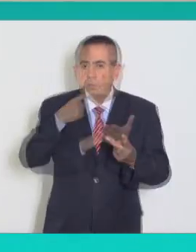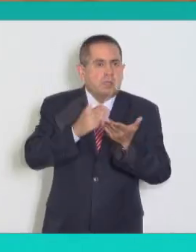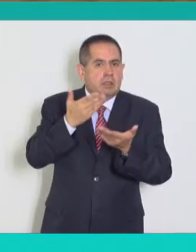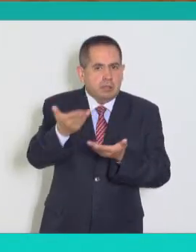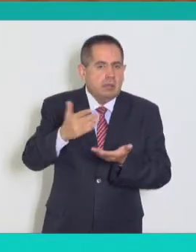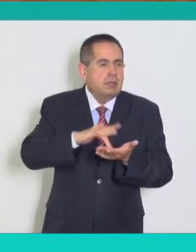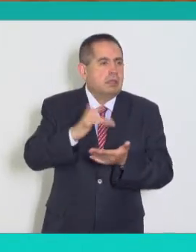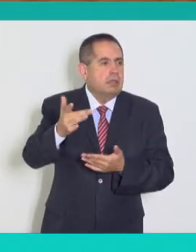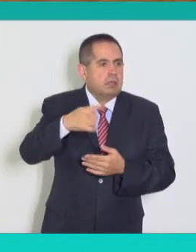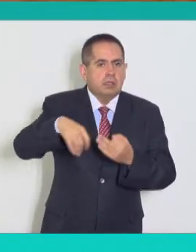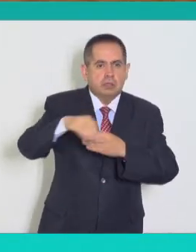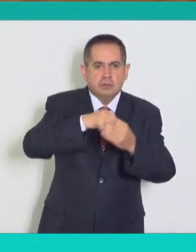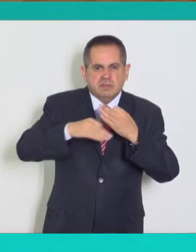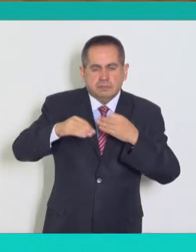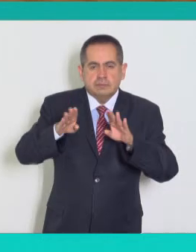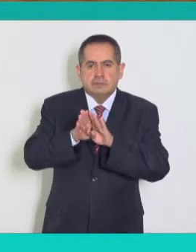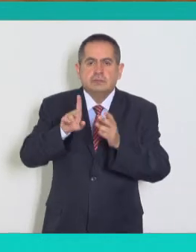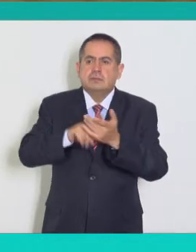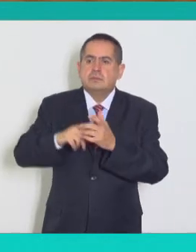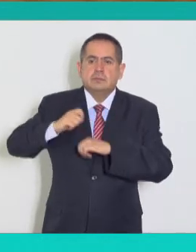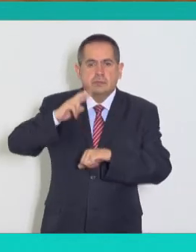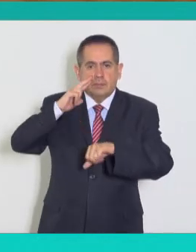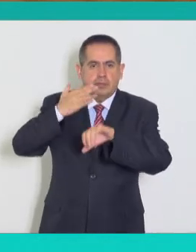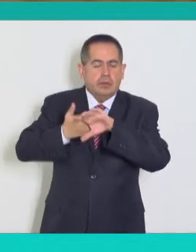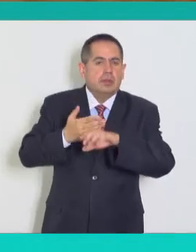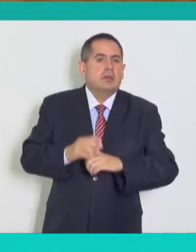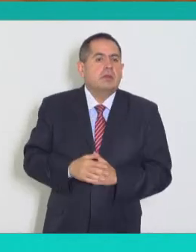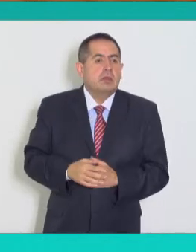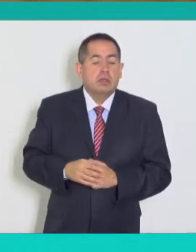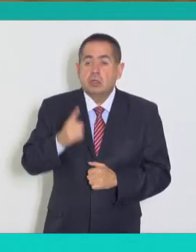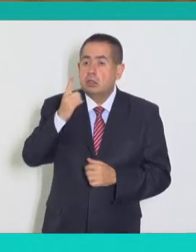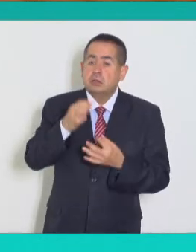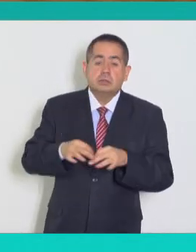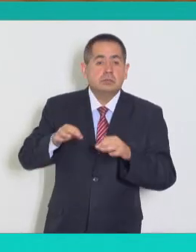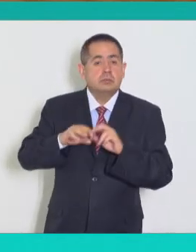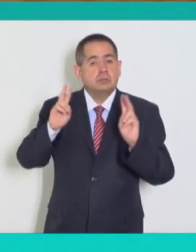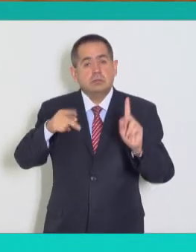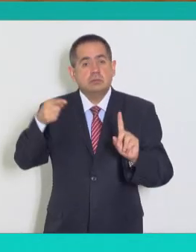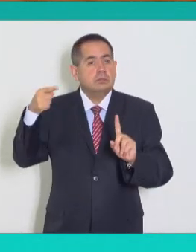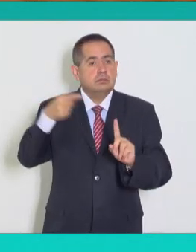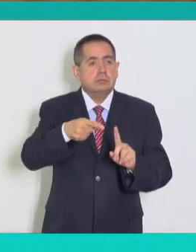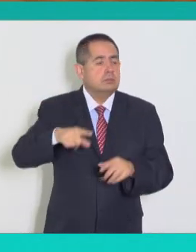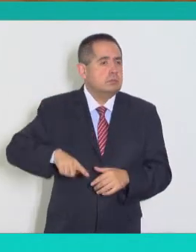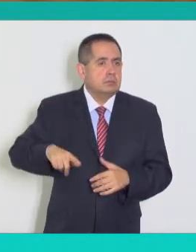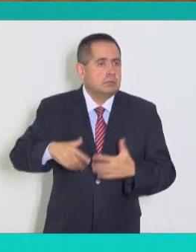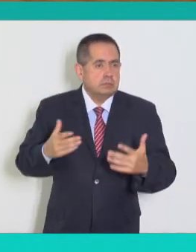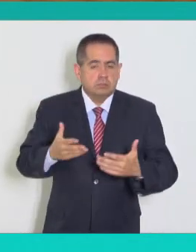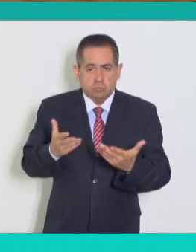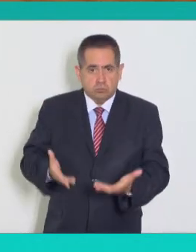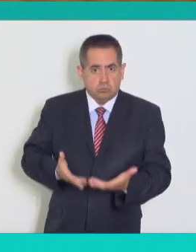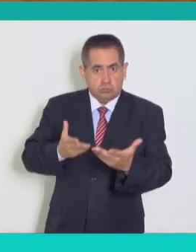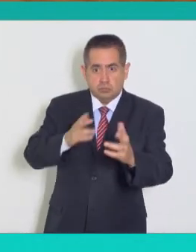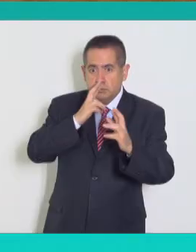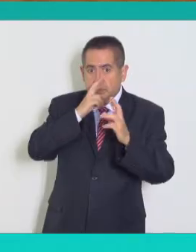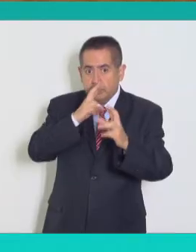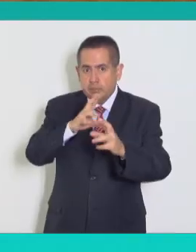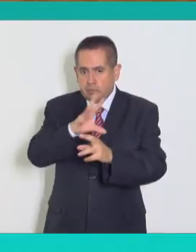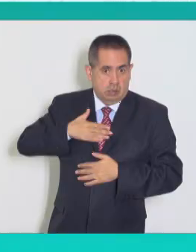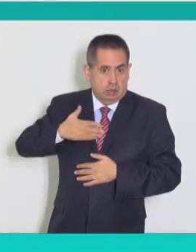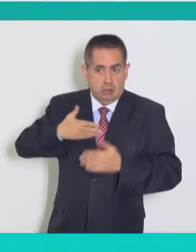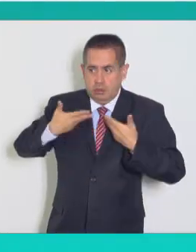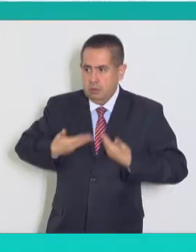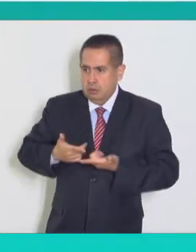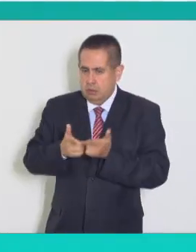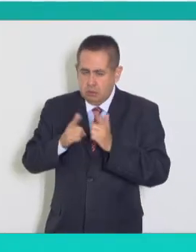datos de personas no localizadas del fuero común en respuesta a la agencia de investigación criminal se declaró incompetente para conocer la